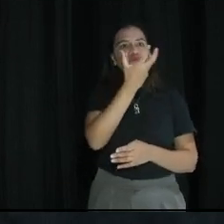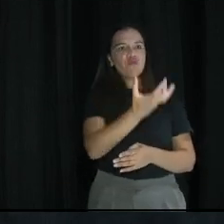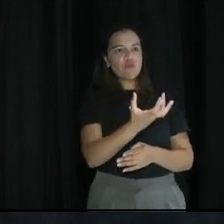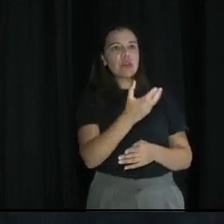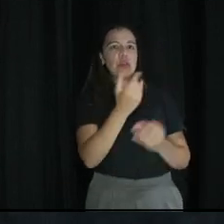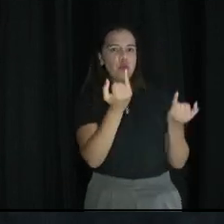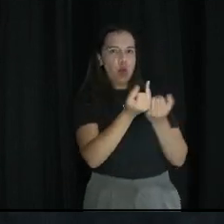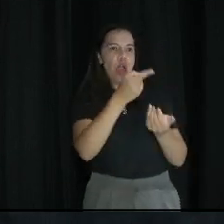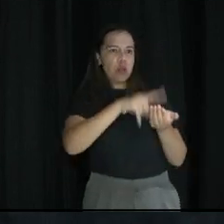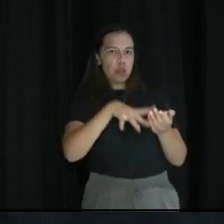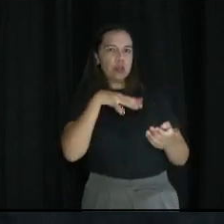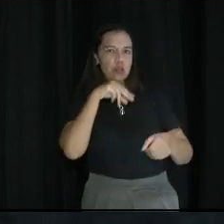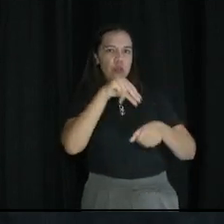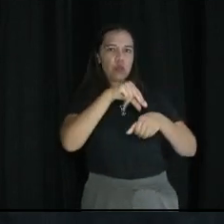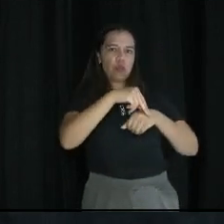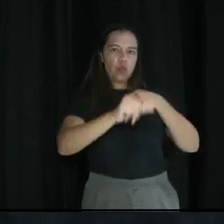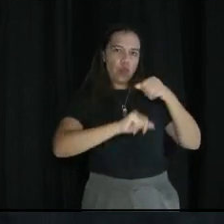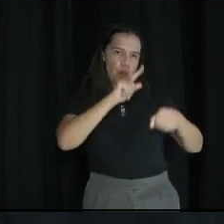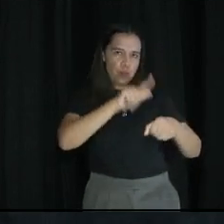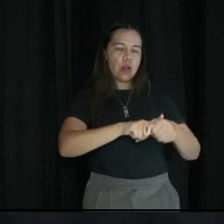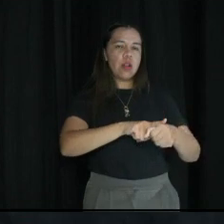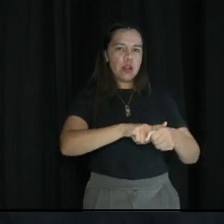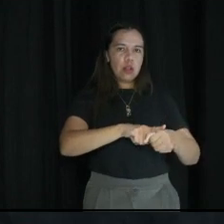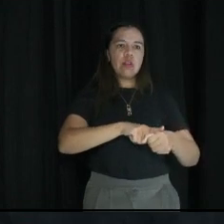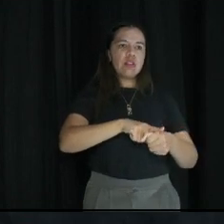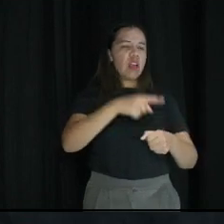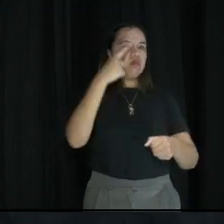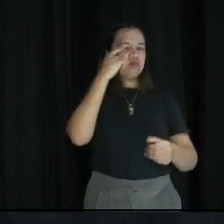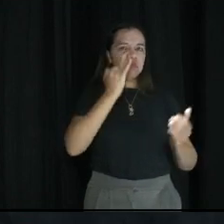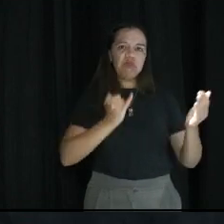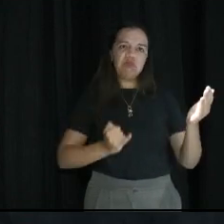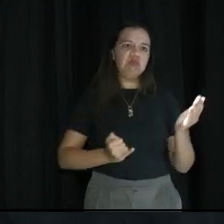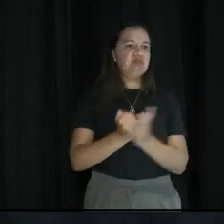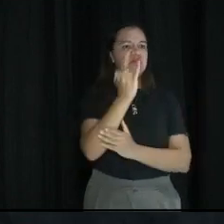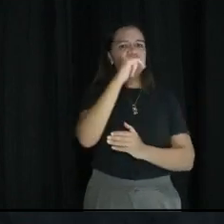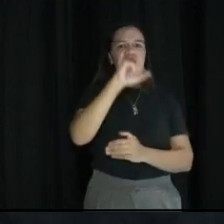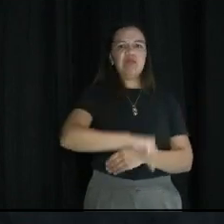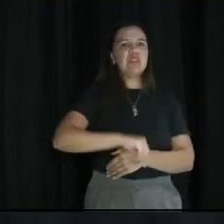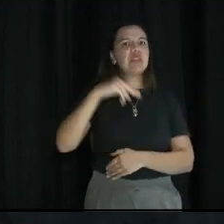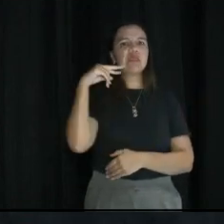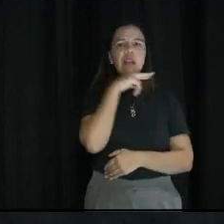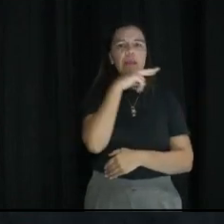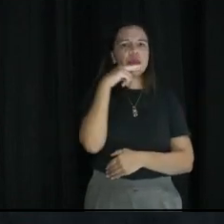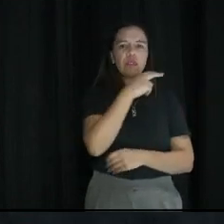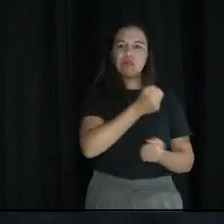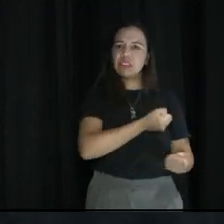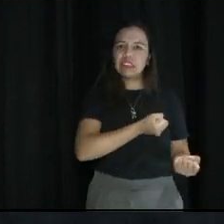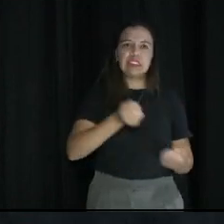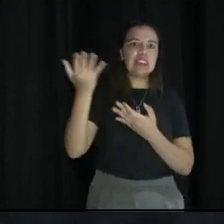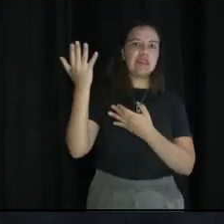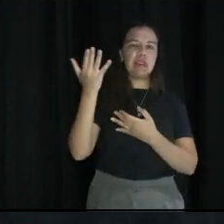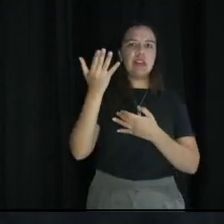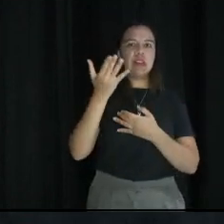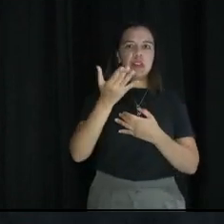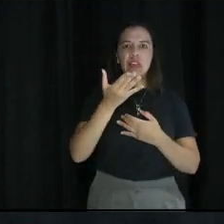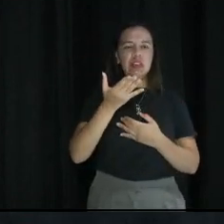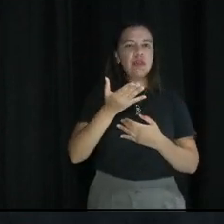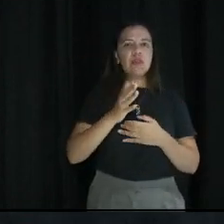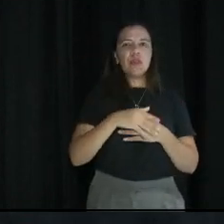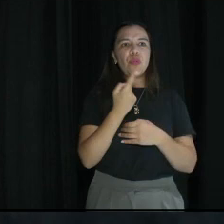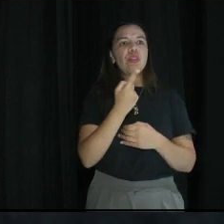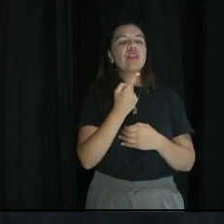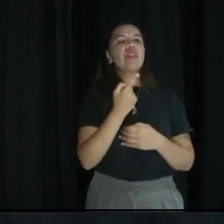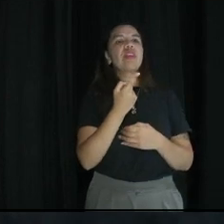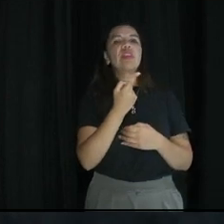médico veterinario, pues decidimos realizar el traslado lo más rápido posible, porque aparte no